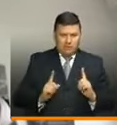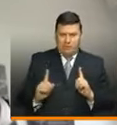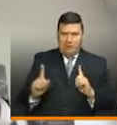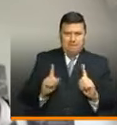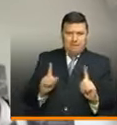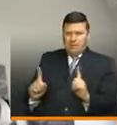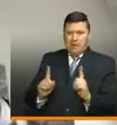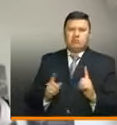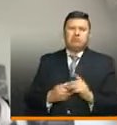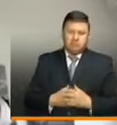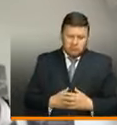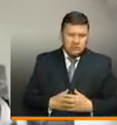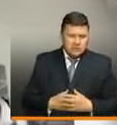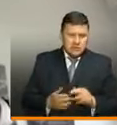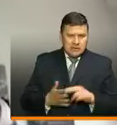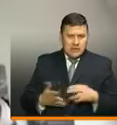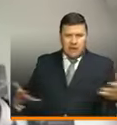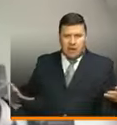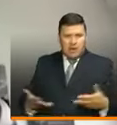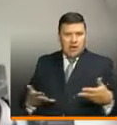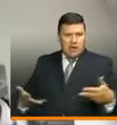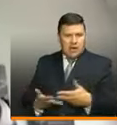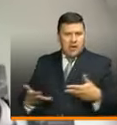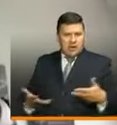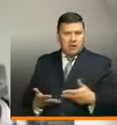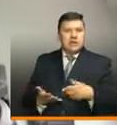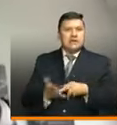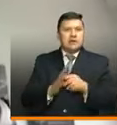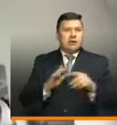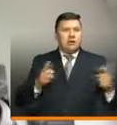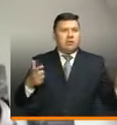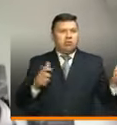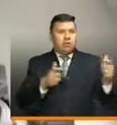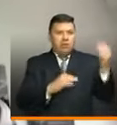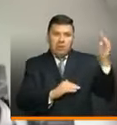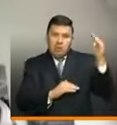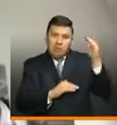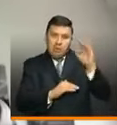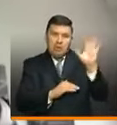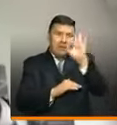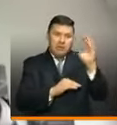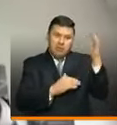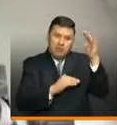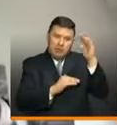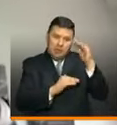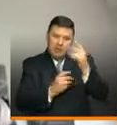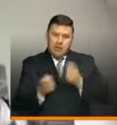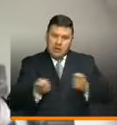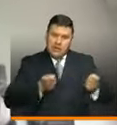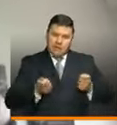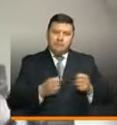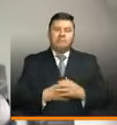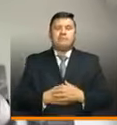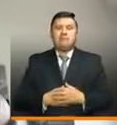Todo esto ayudará pues a mitigar el contagio de este